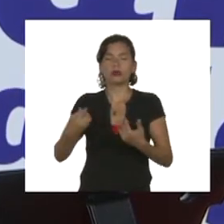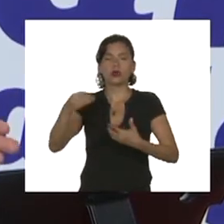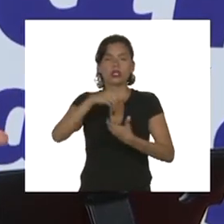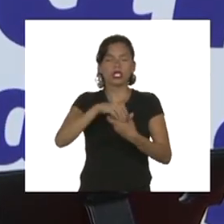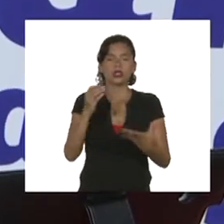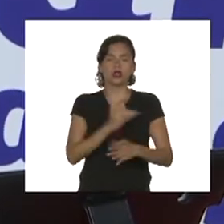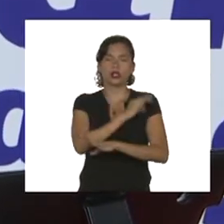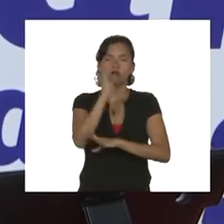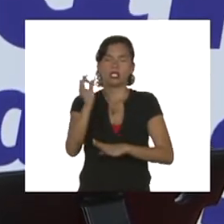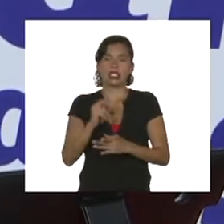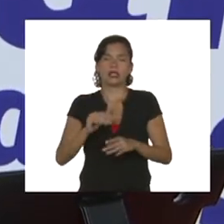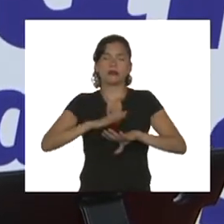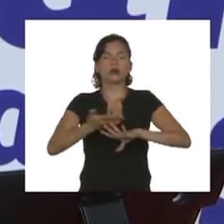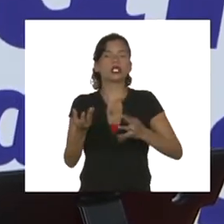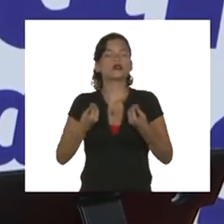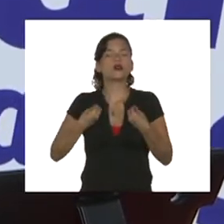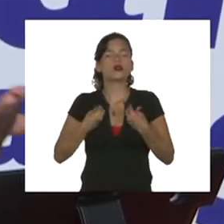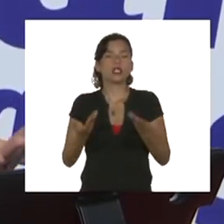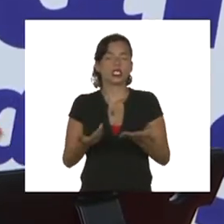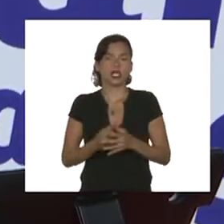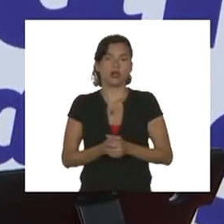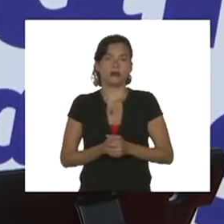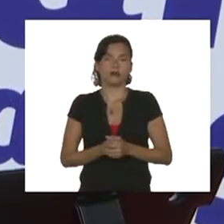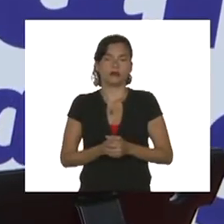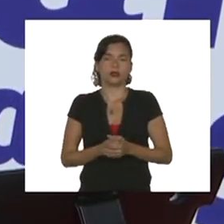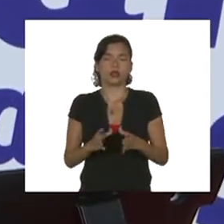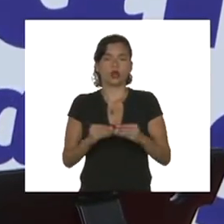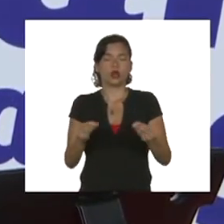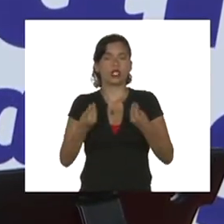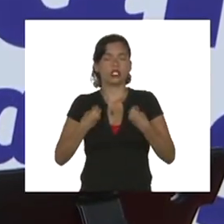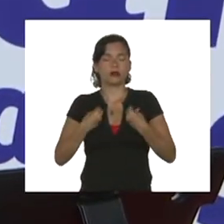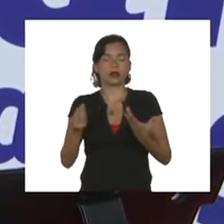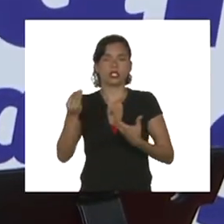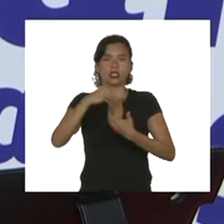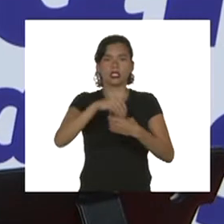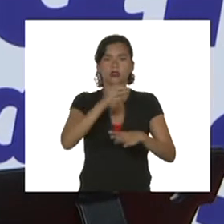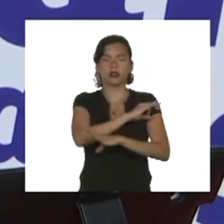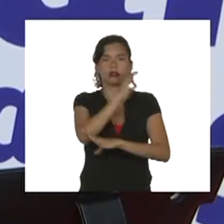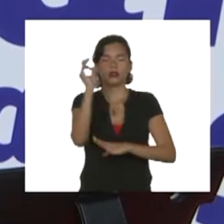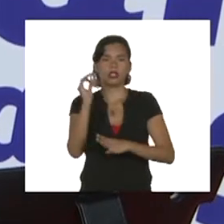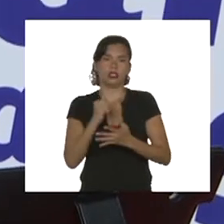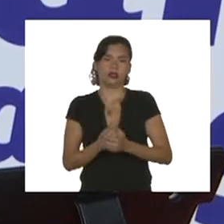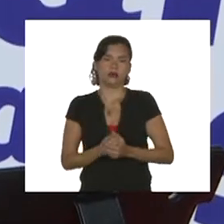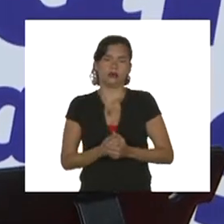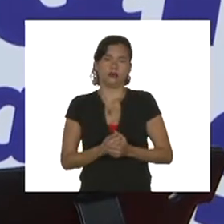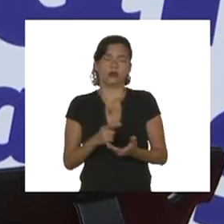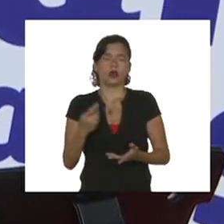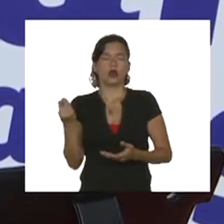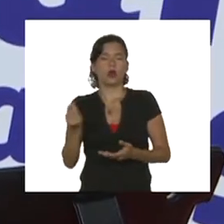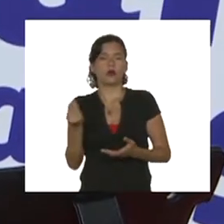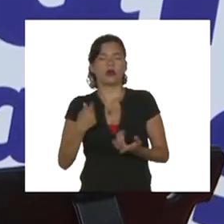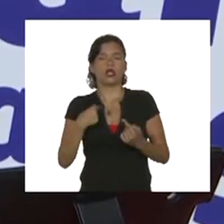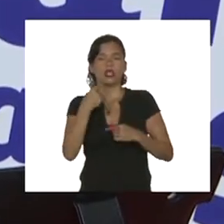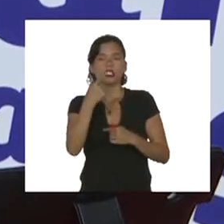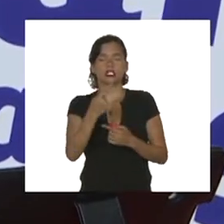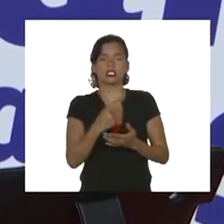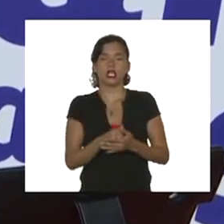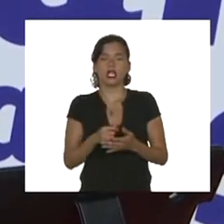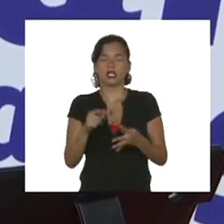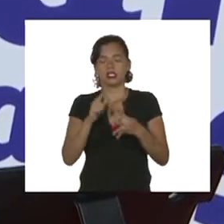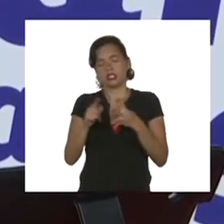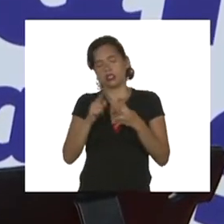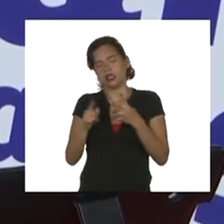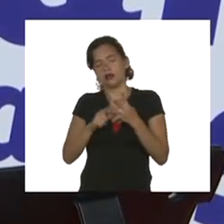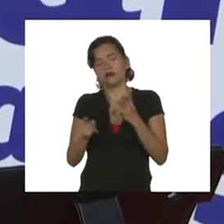del ecosistema, porque somos vida y los seres vivos pertenecemos a esos ecosistemas. Entonces, como le decía, esos tips para cuidar las